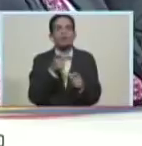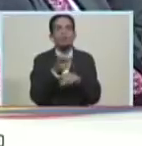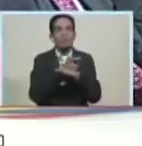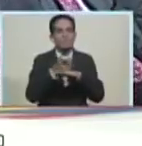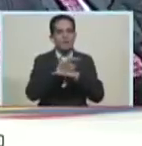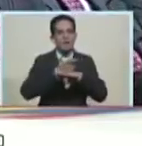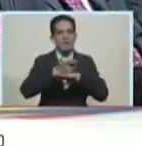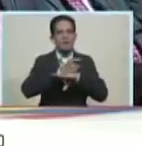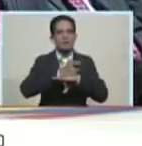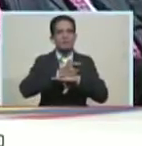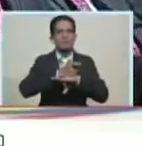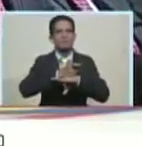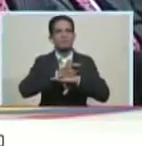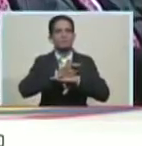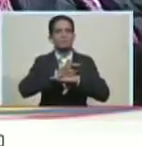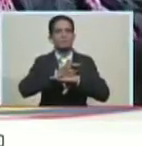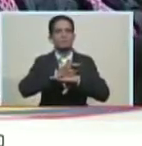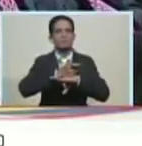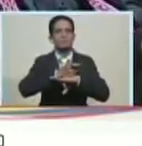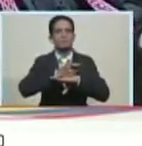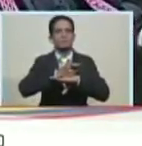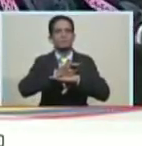¿Ah?